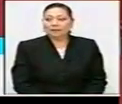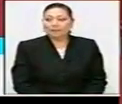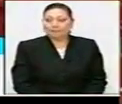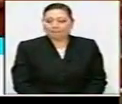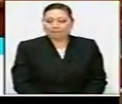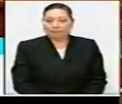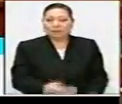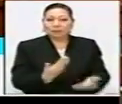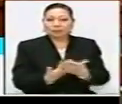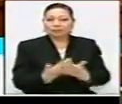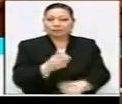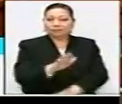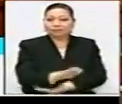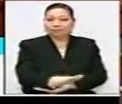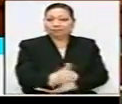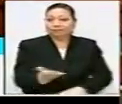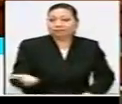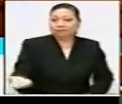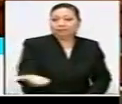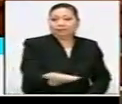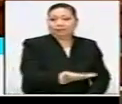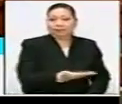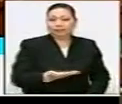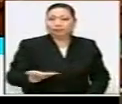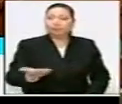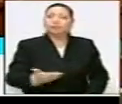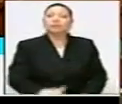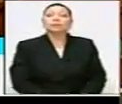Buenas tardes, señor presidente y colegas congresistas.